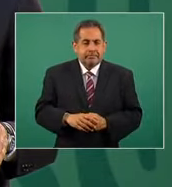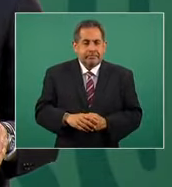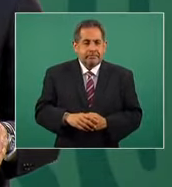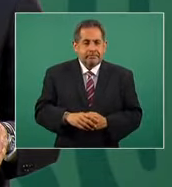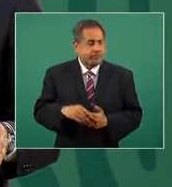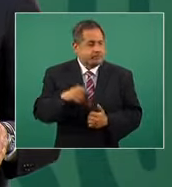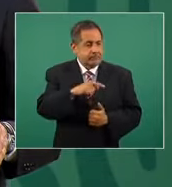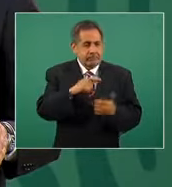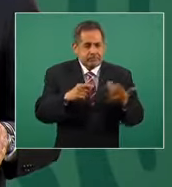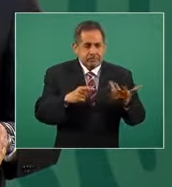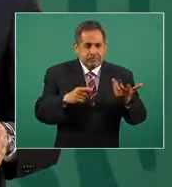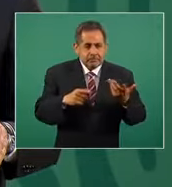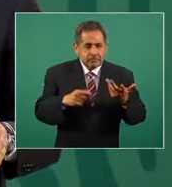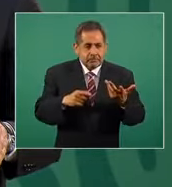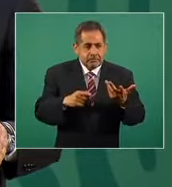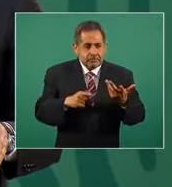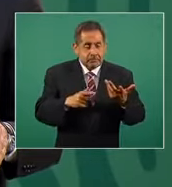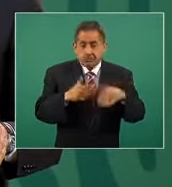no podías